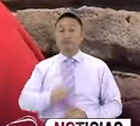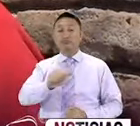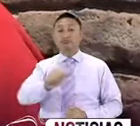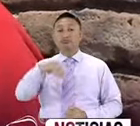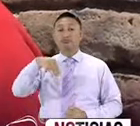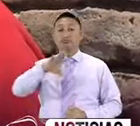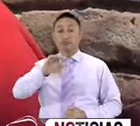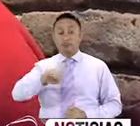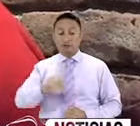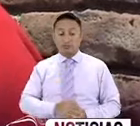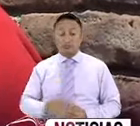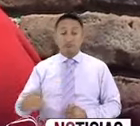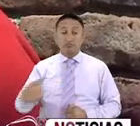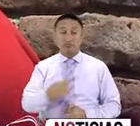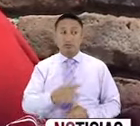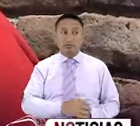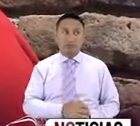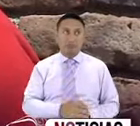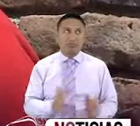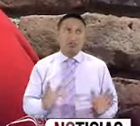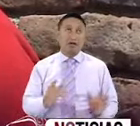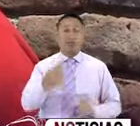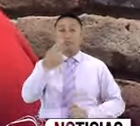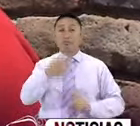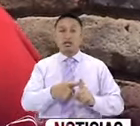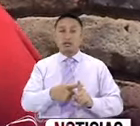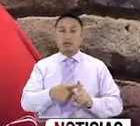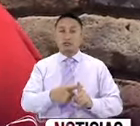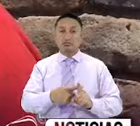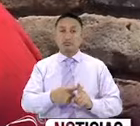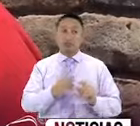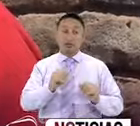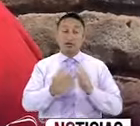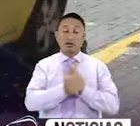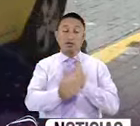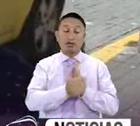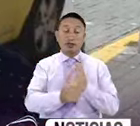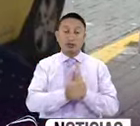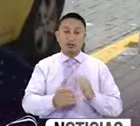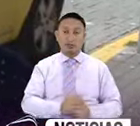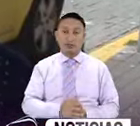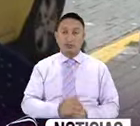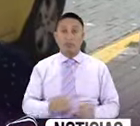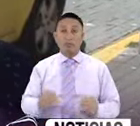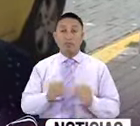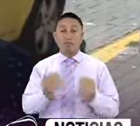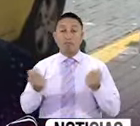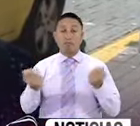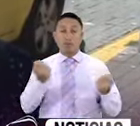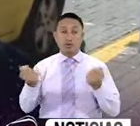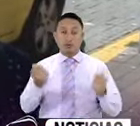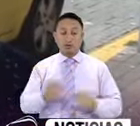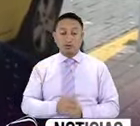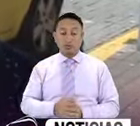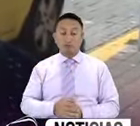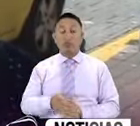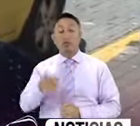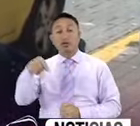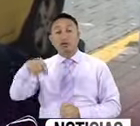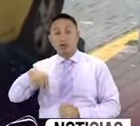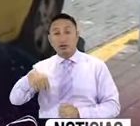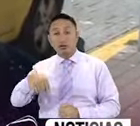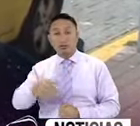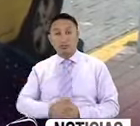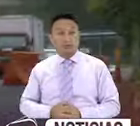implementar cada mes, creo, capacitaciones. Tener más control cuando hacen la aceptación de los que